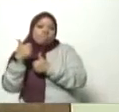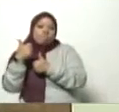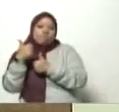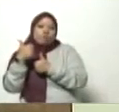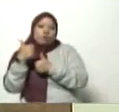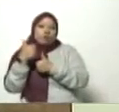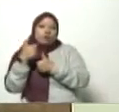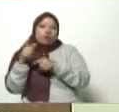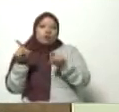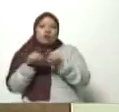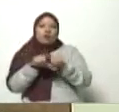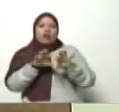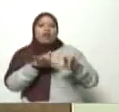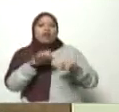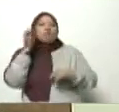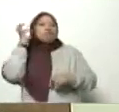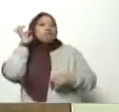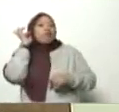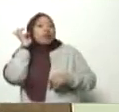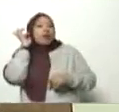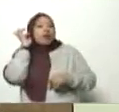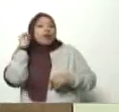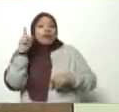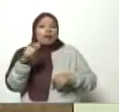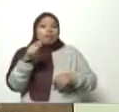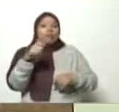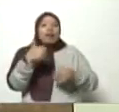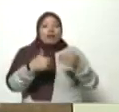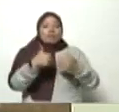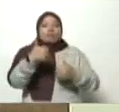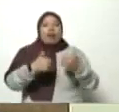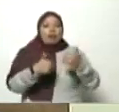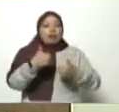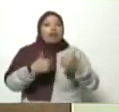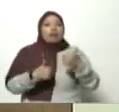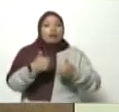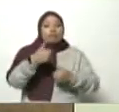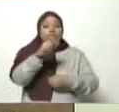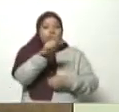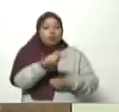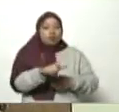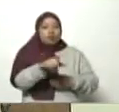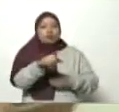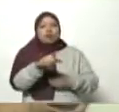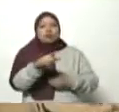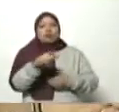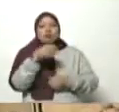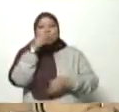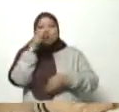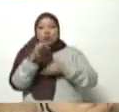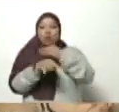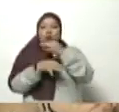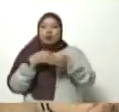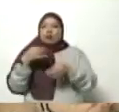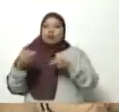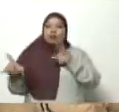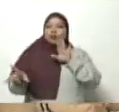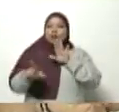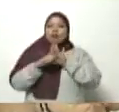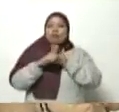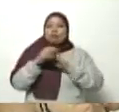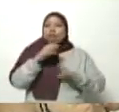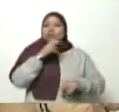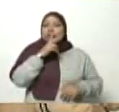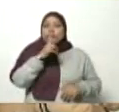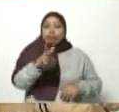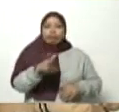Hasta la señora Solórzano, Delsa Solórzano, es candidato. Le voy a decir algo. Fíjense, lo de Capriles es patético.